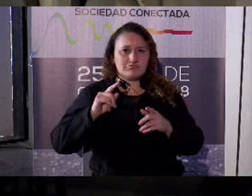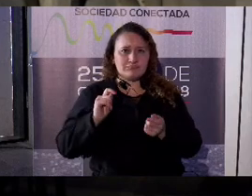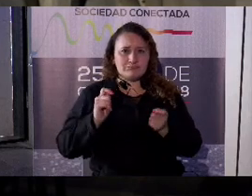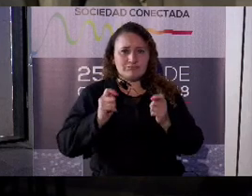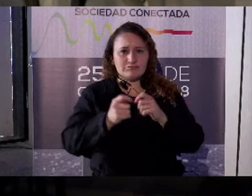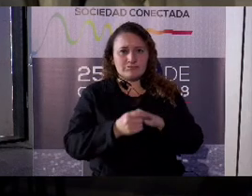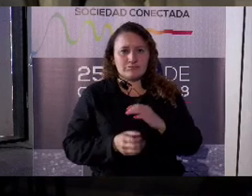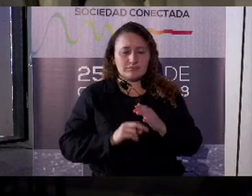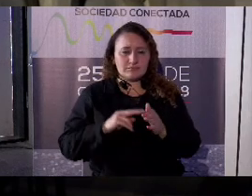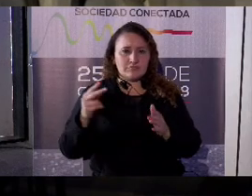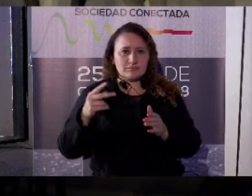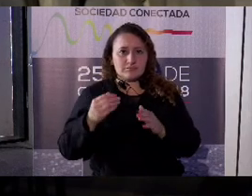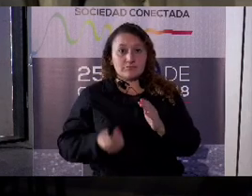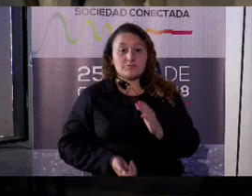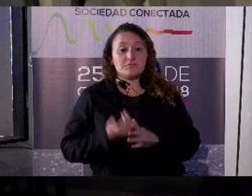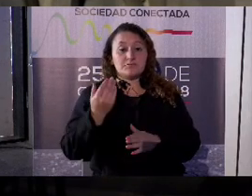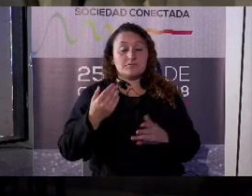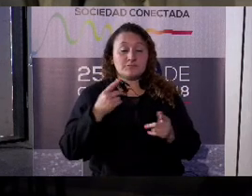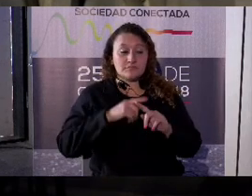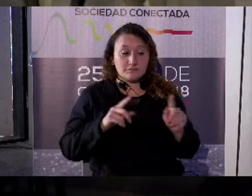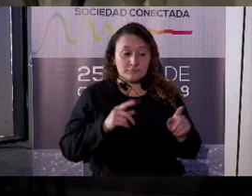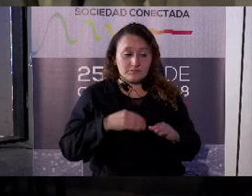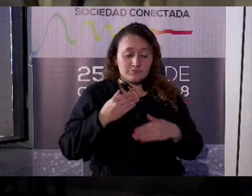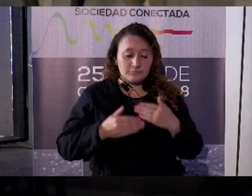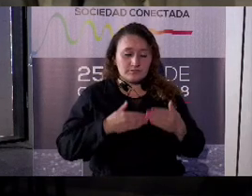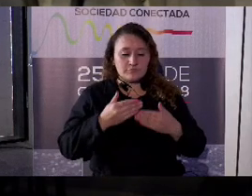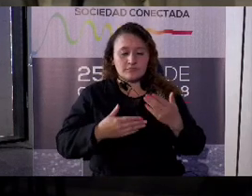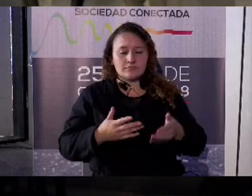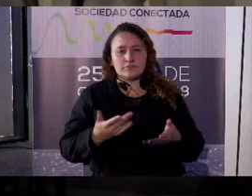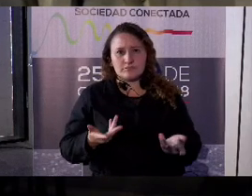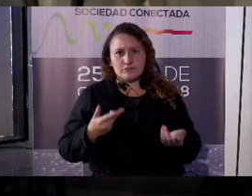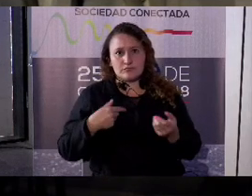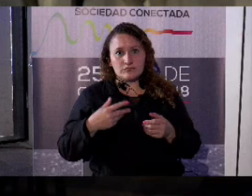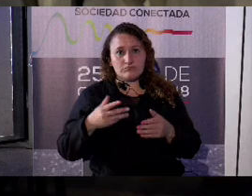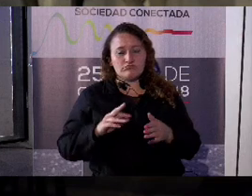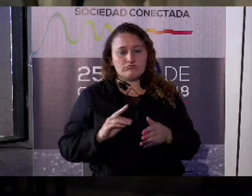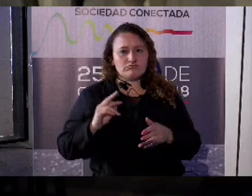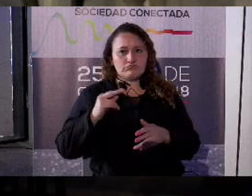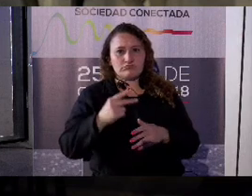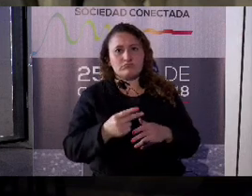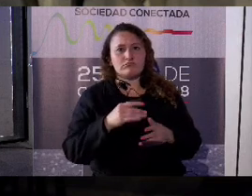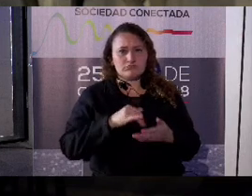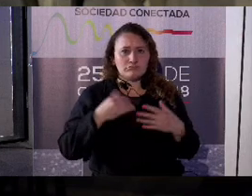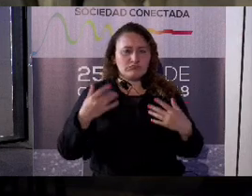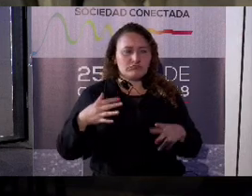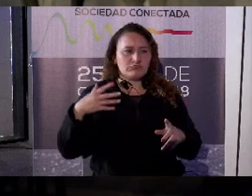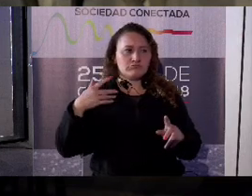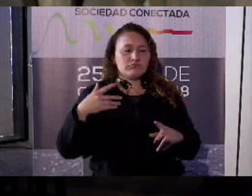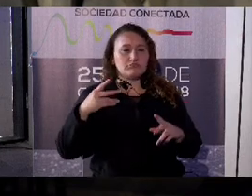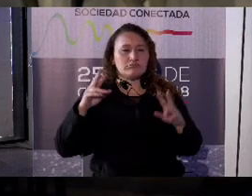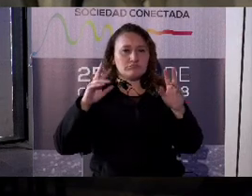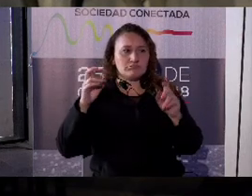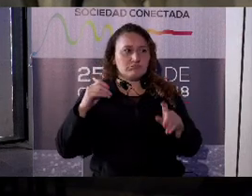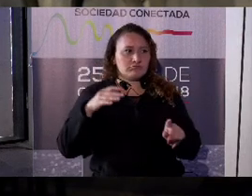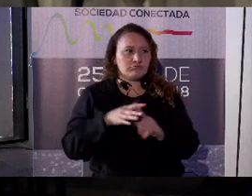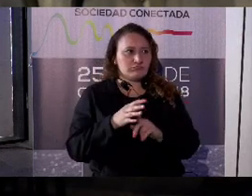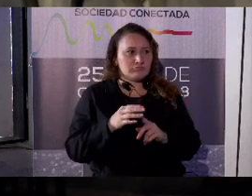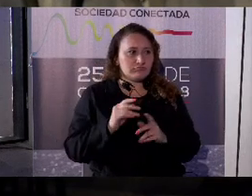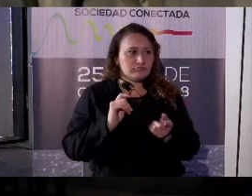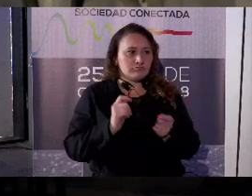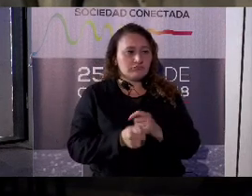nuevas pero cada vez más está se está dando la evolución a temas realmente disruptivos que van a apuntar a